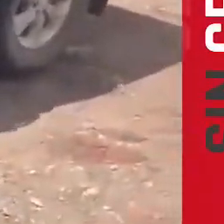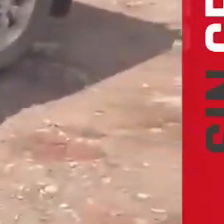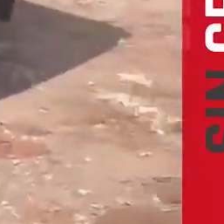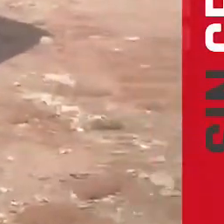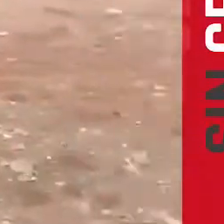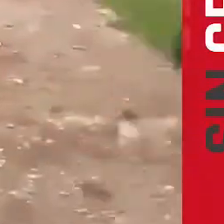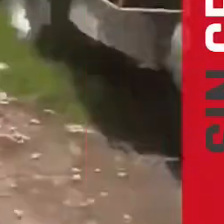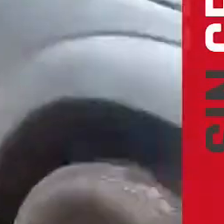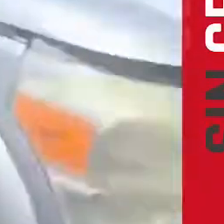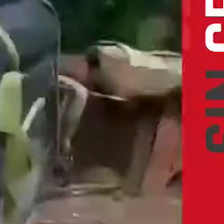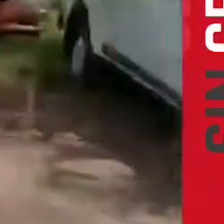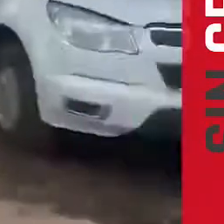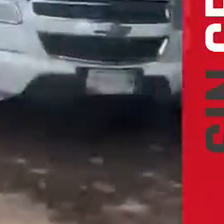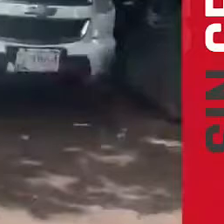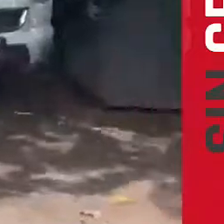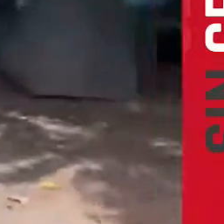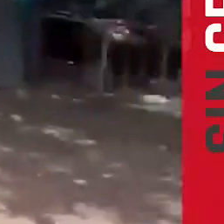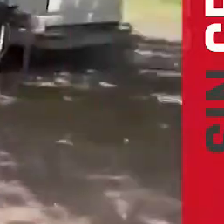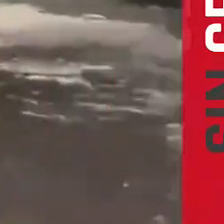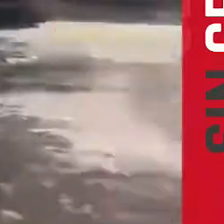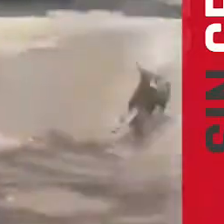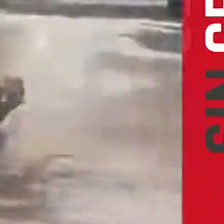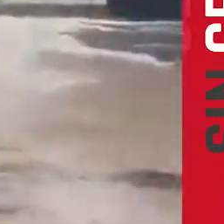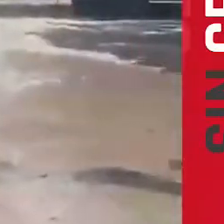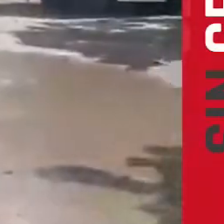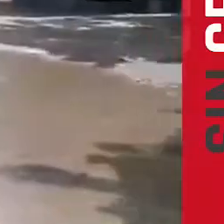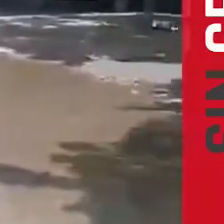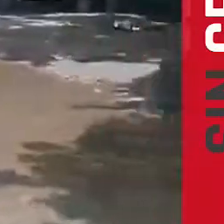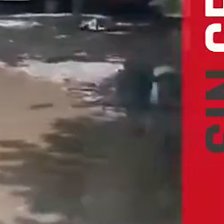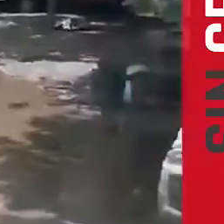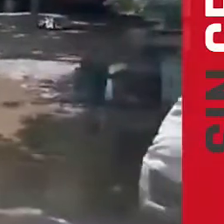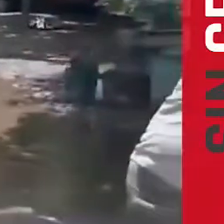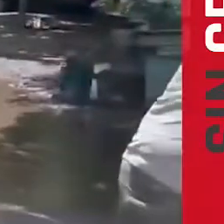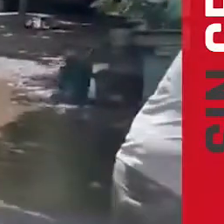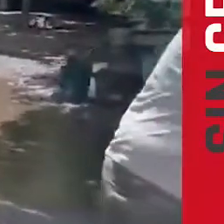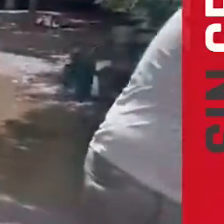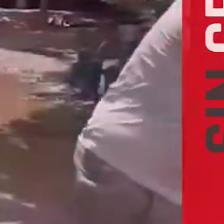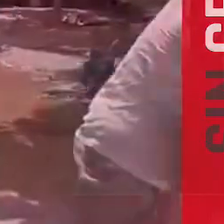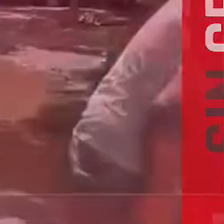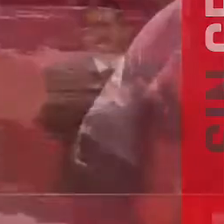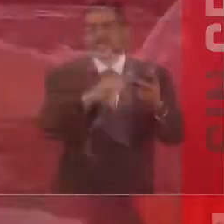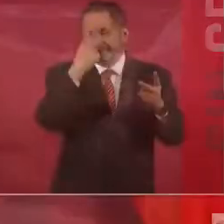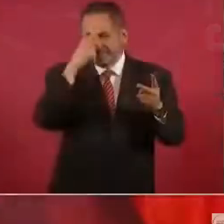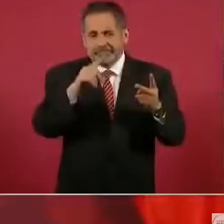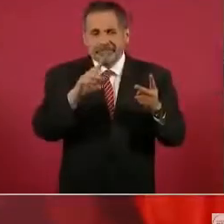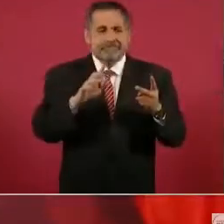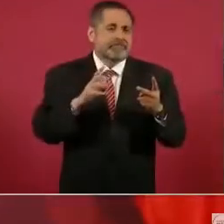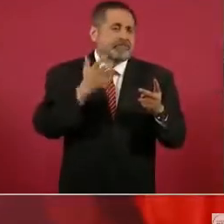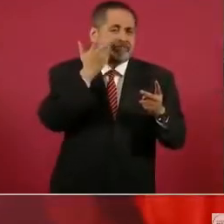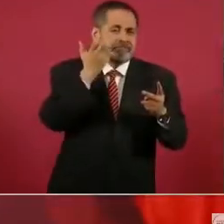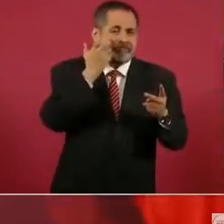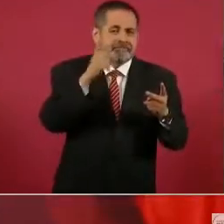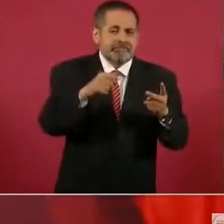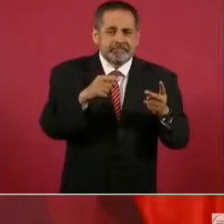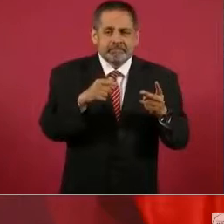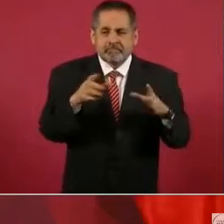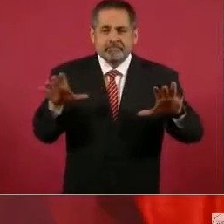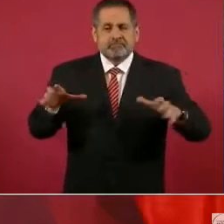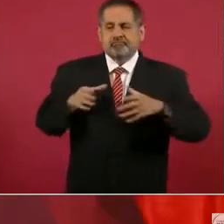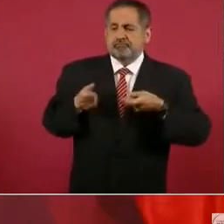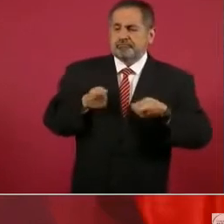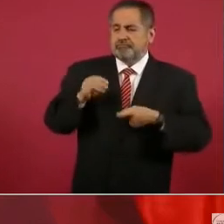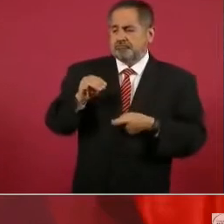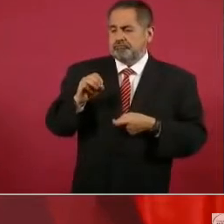México tenga esa grande esa grandeza y asegura que tuvimos suerte por ese